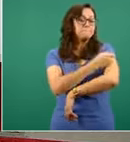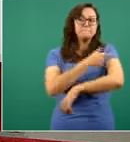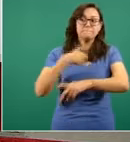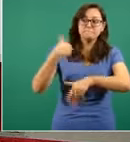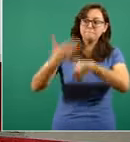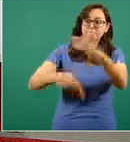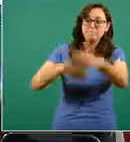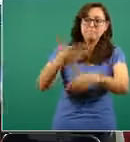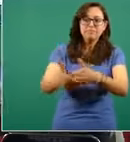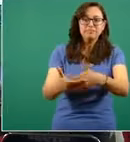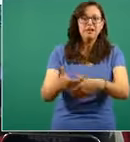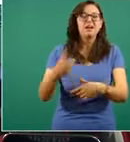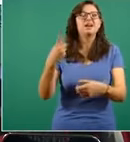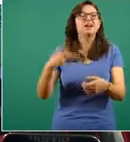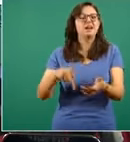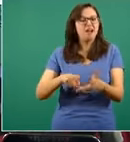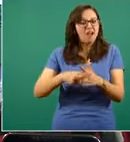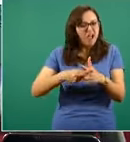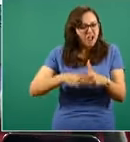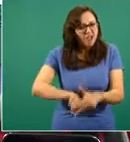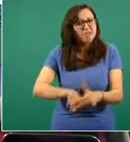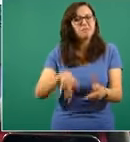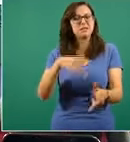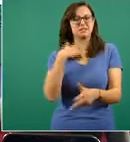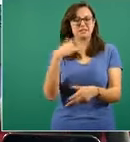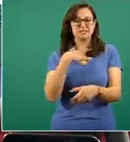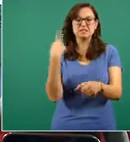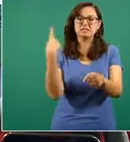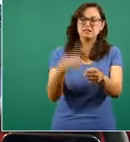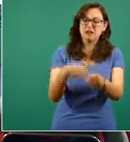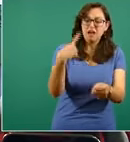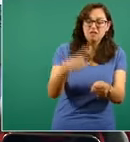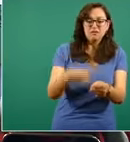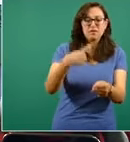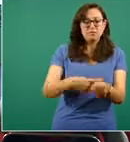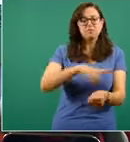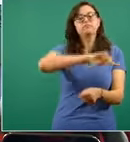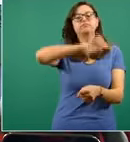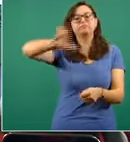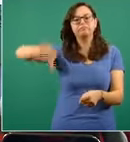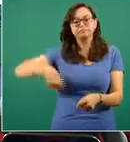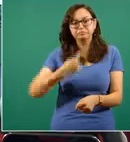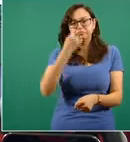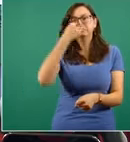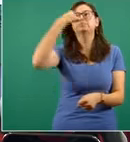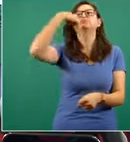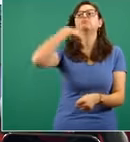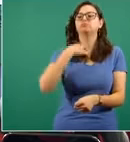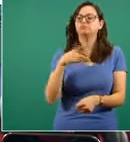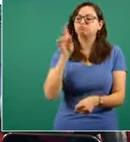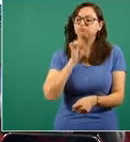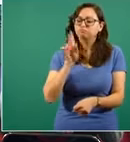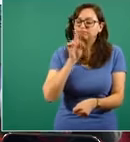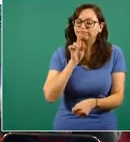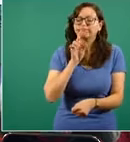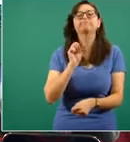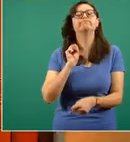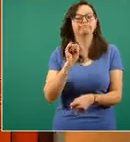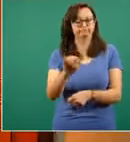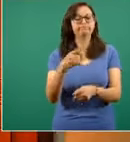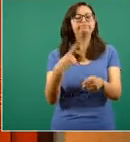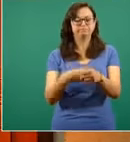valoración, se la clasifica como caso sospechoso, se le toma la prueba correspondiente y resulta confirmada a